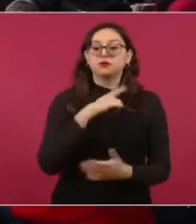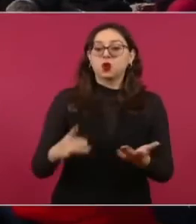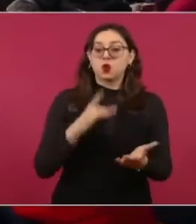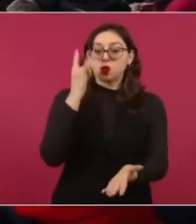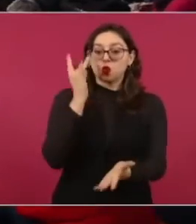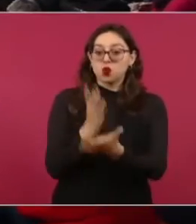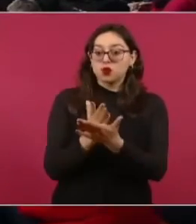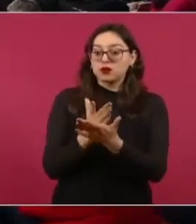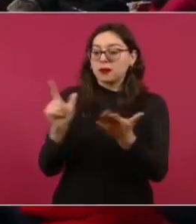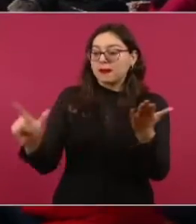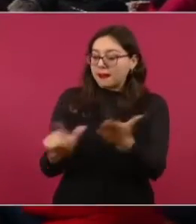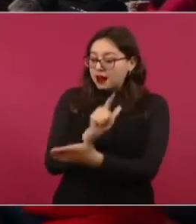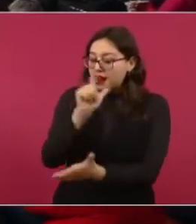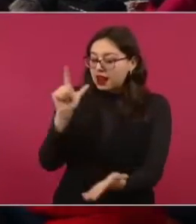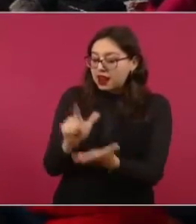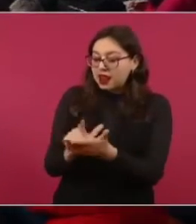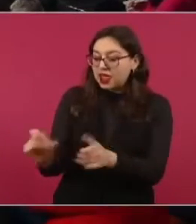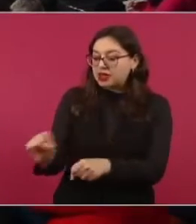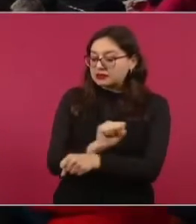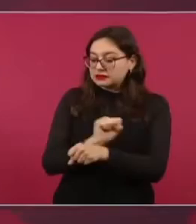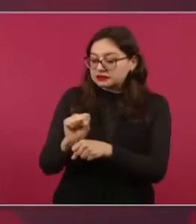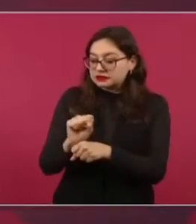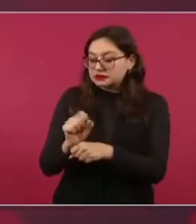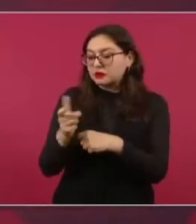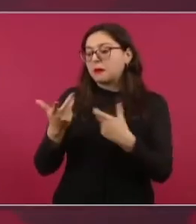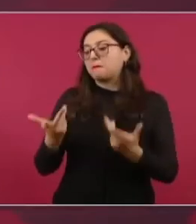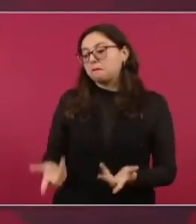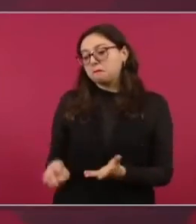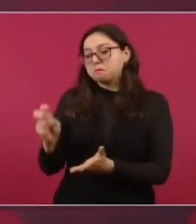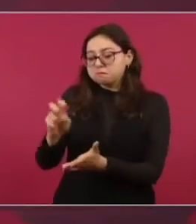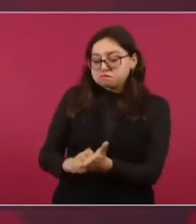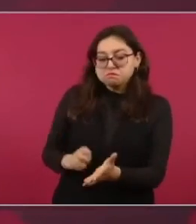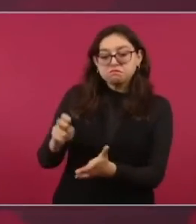requiere de mayoría simple,